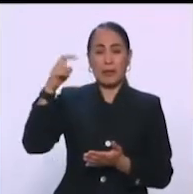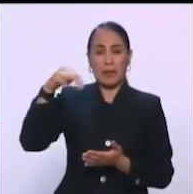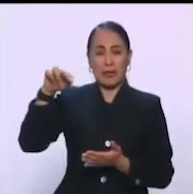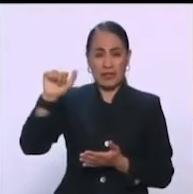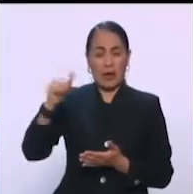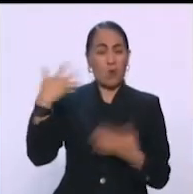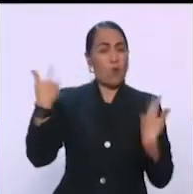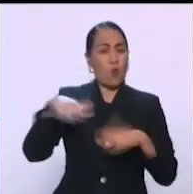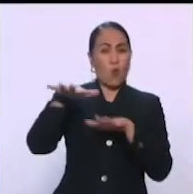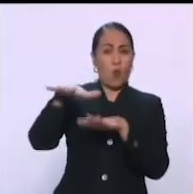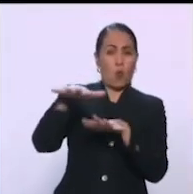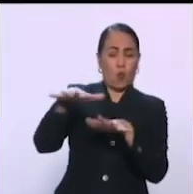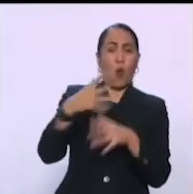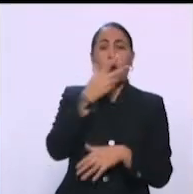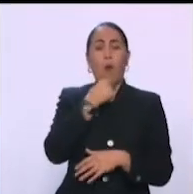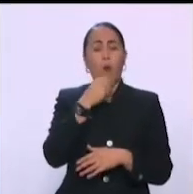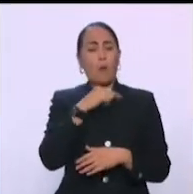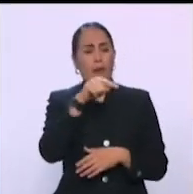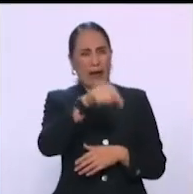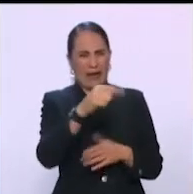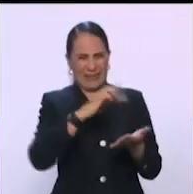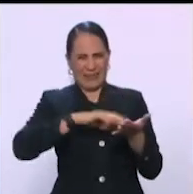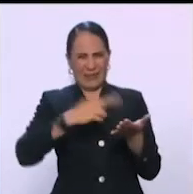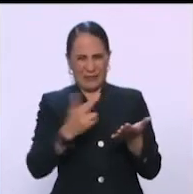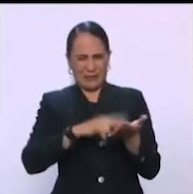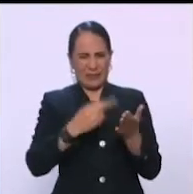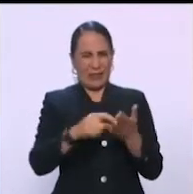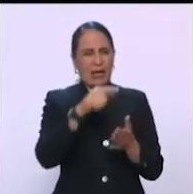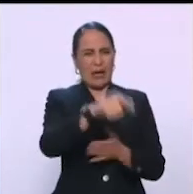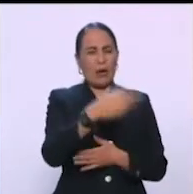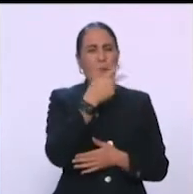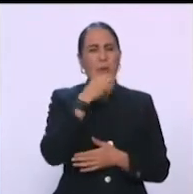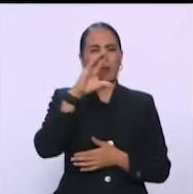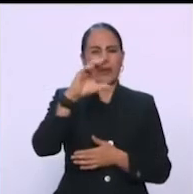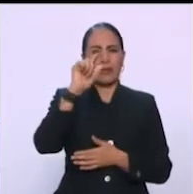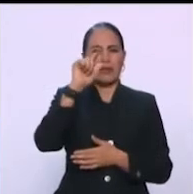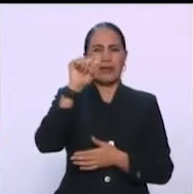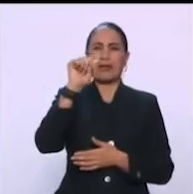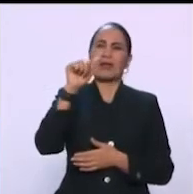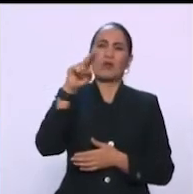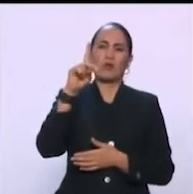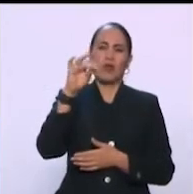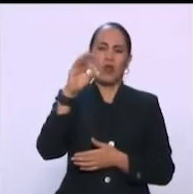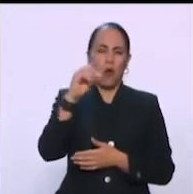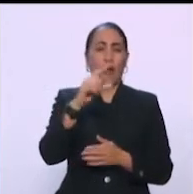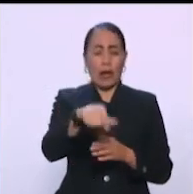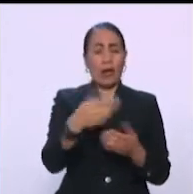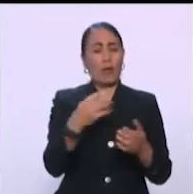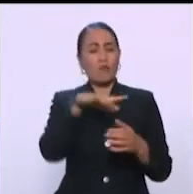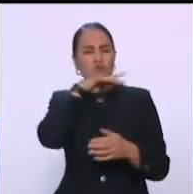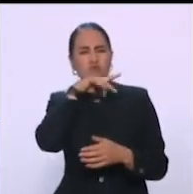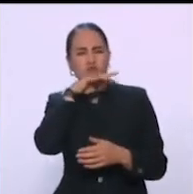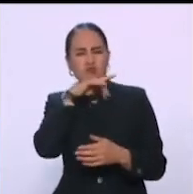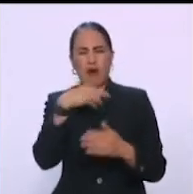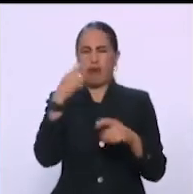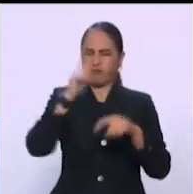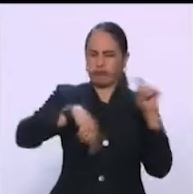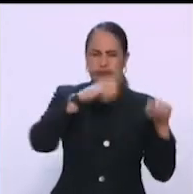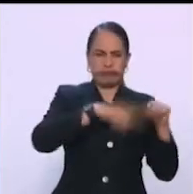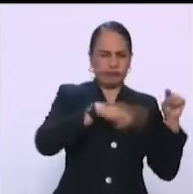Times puso a Claudio X González como héroe también, que combatía la corrupción. Bueno, esta organización